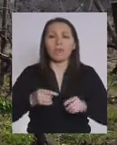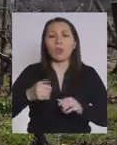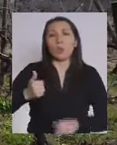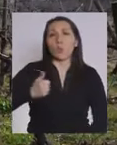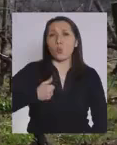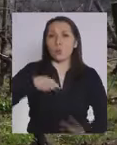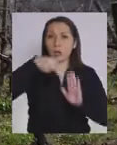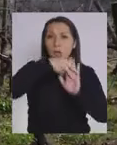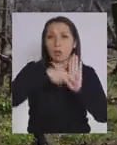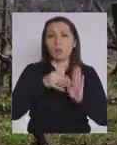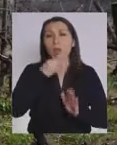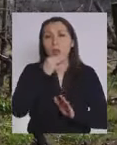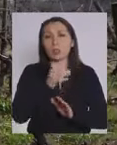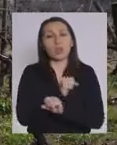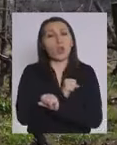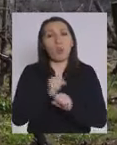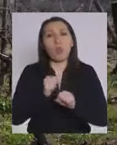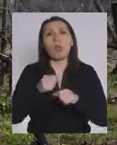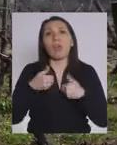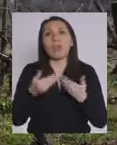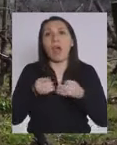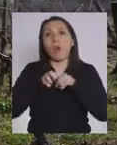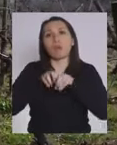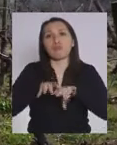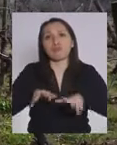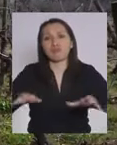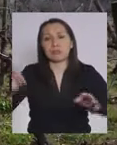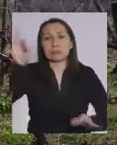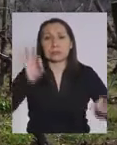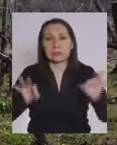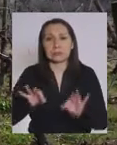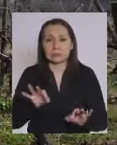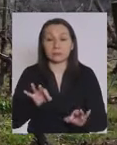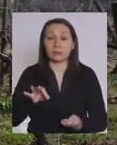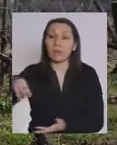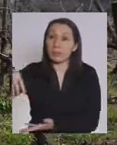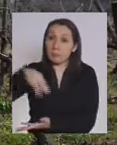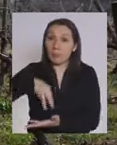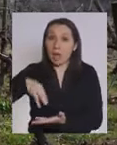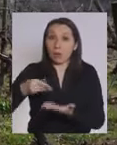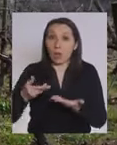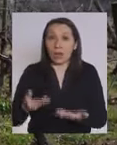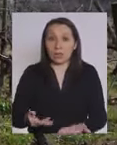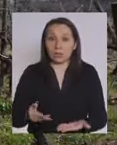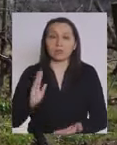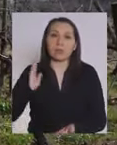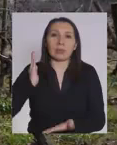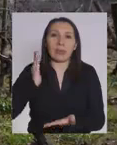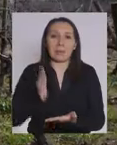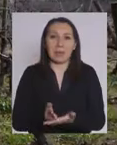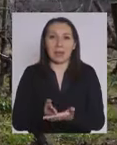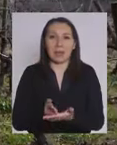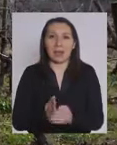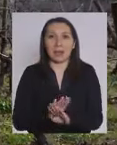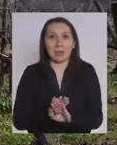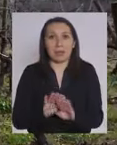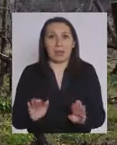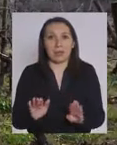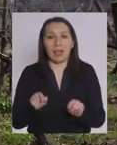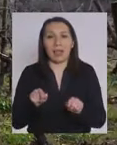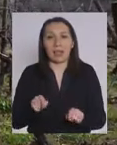que impiden la diseminación viral desde el maule damos finalizado damos por